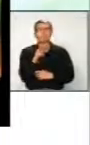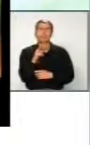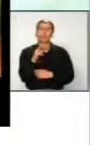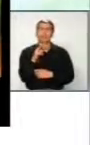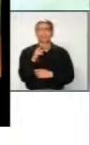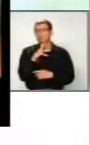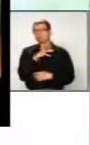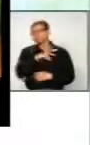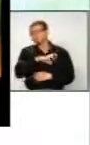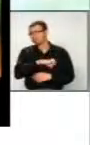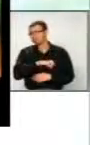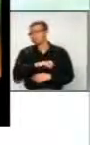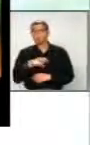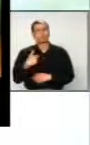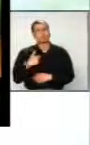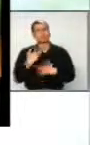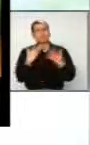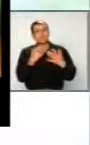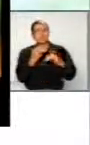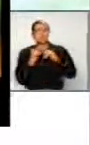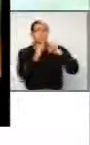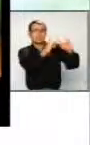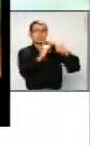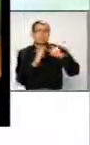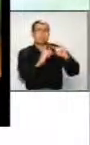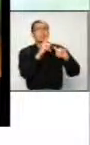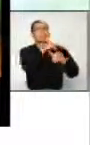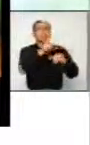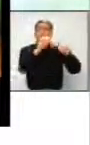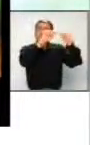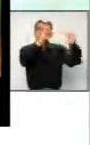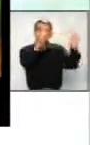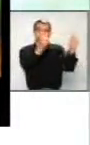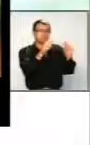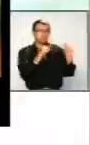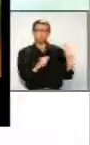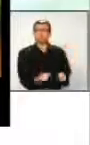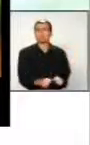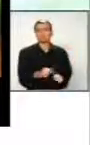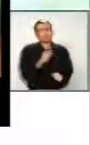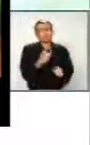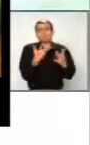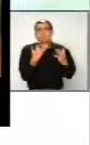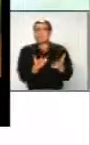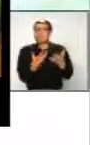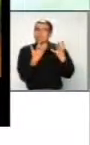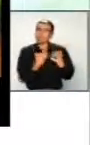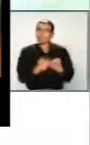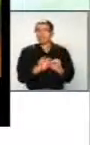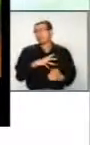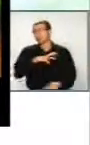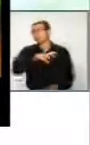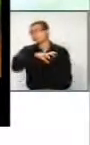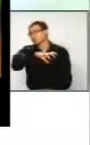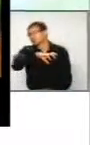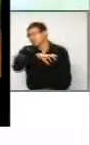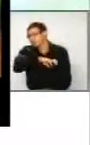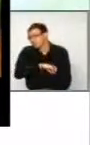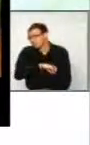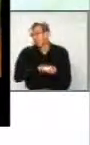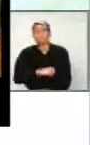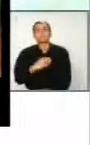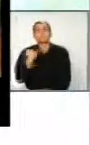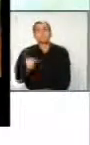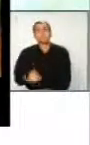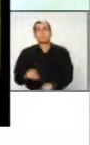anhelar algo que yo no soy. Es uno de los aprendizajes tal vez más dolorosos para quienes tenemos